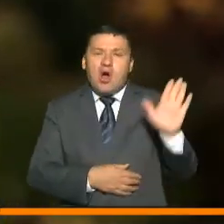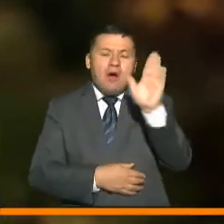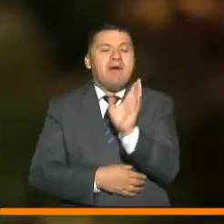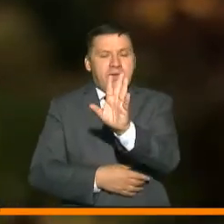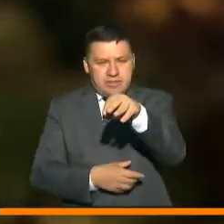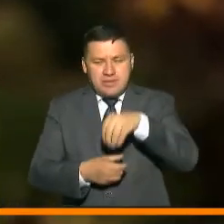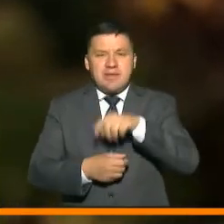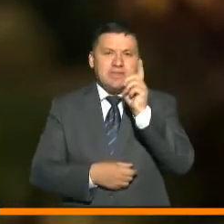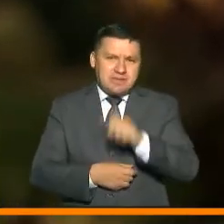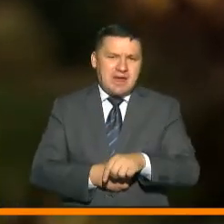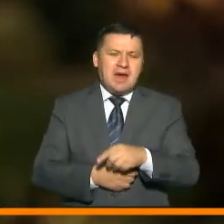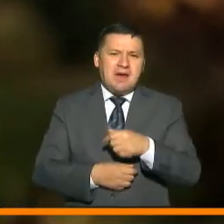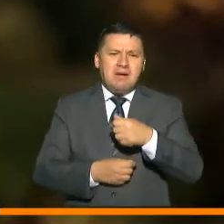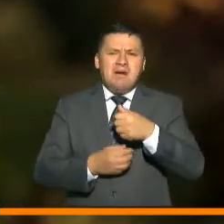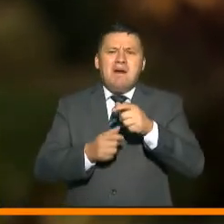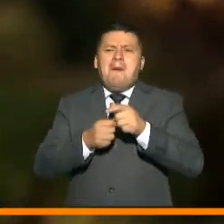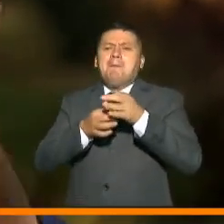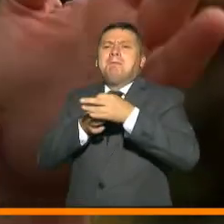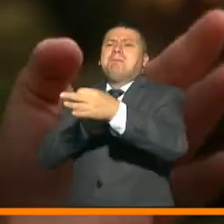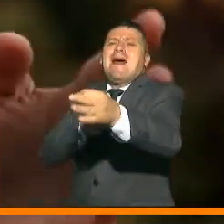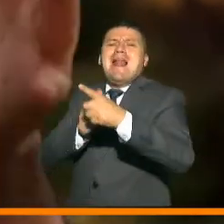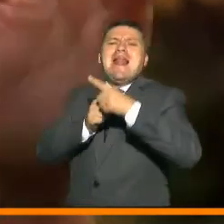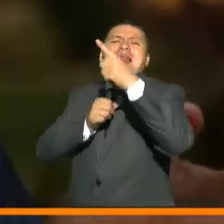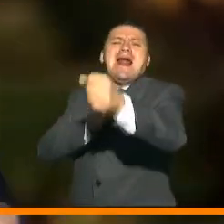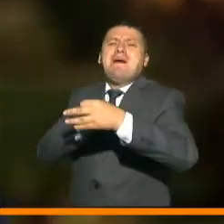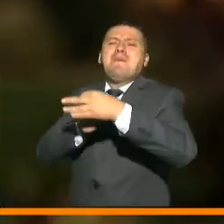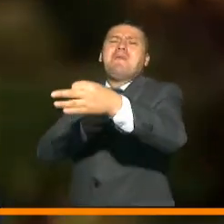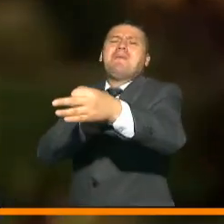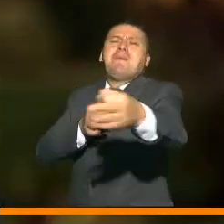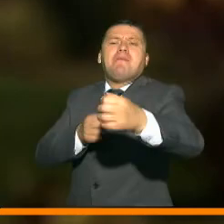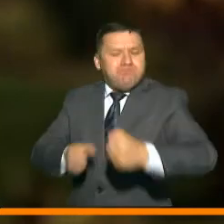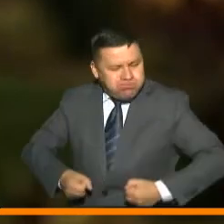incluyendo todas las zonas dispersas de Colombia y esa Colombia